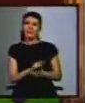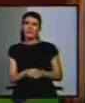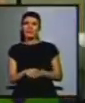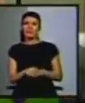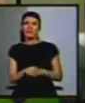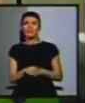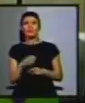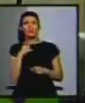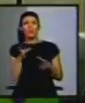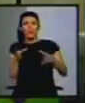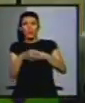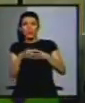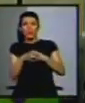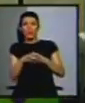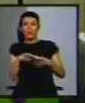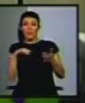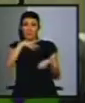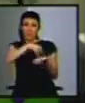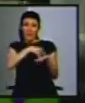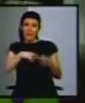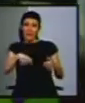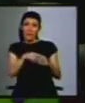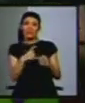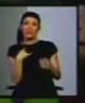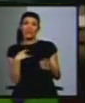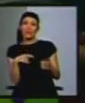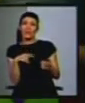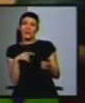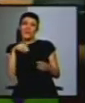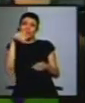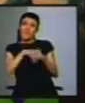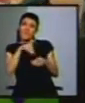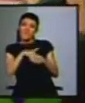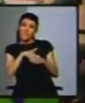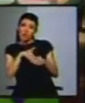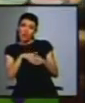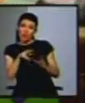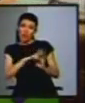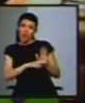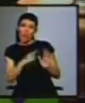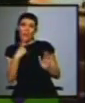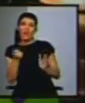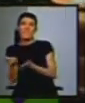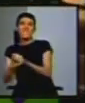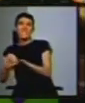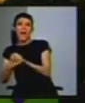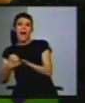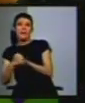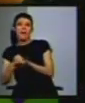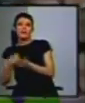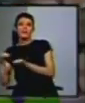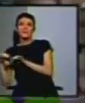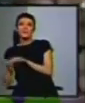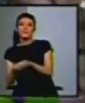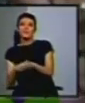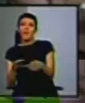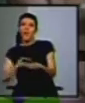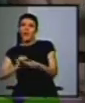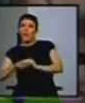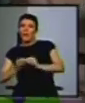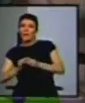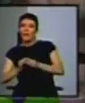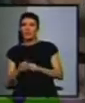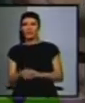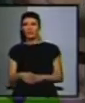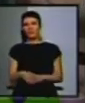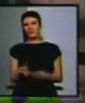de un grupo de parlamentarios que votó la normativa supuestamente influidos por la industria farmacéutica. Que no hay antecedentes que puedan